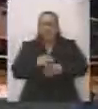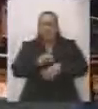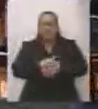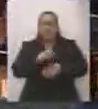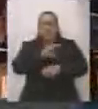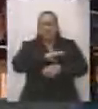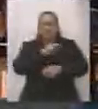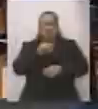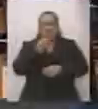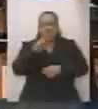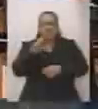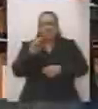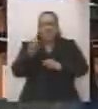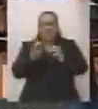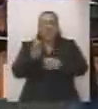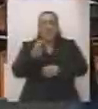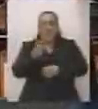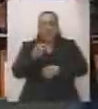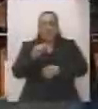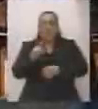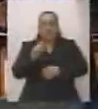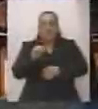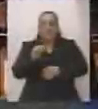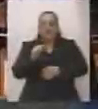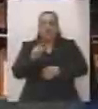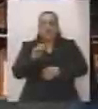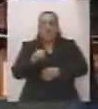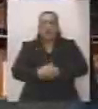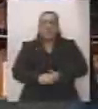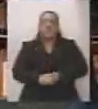doctor Premio Nobel de Economía, Eric Maskin.